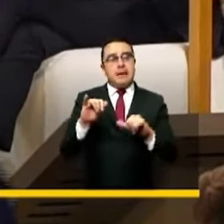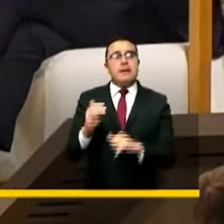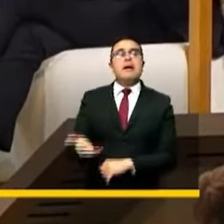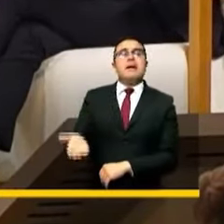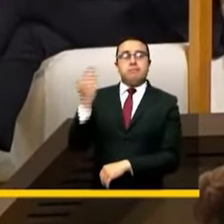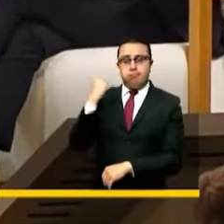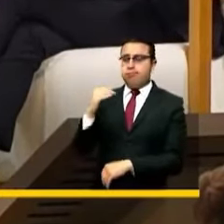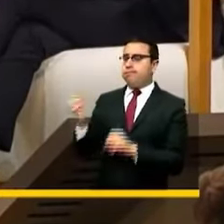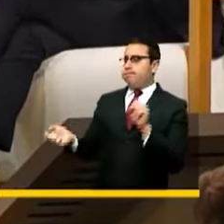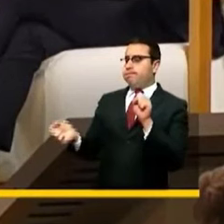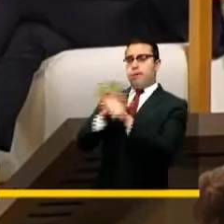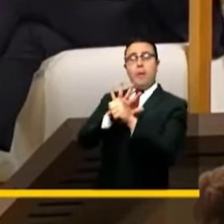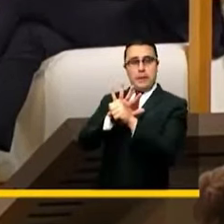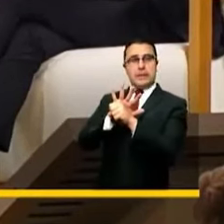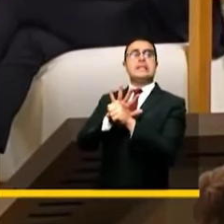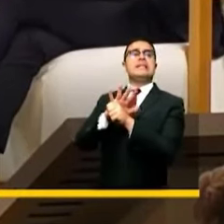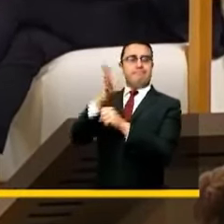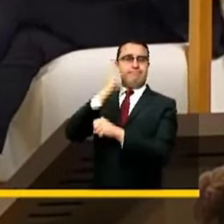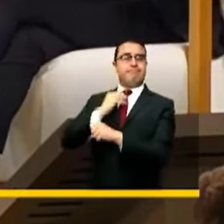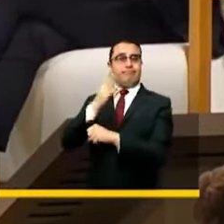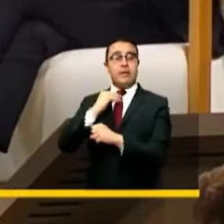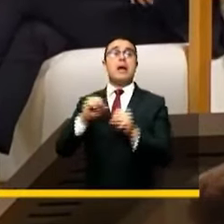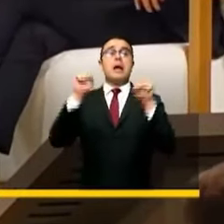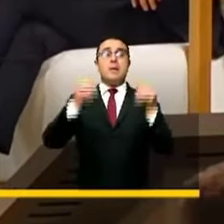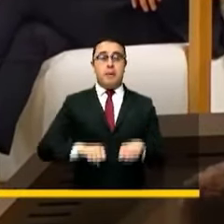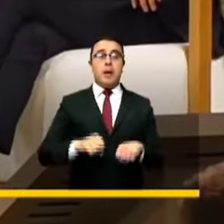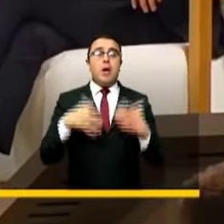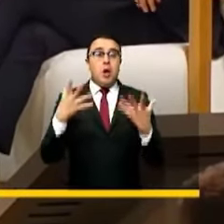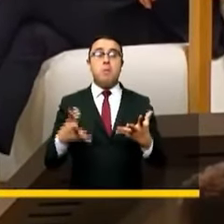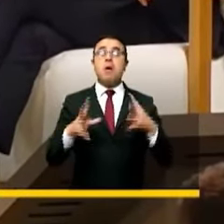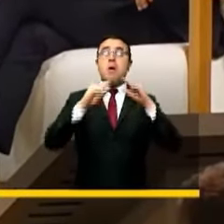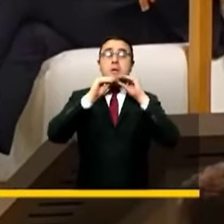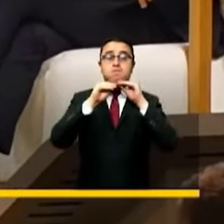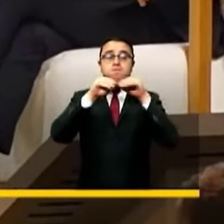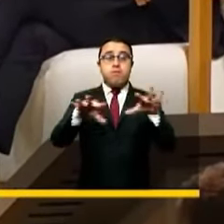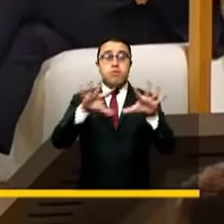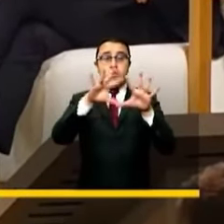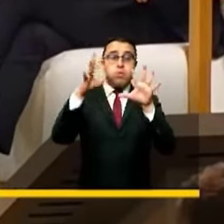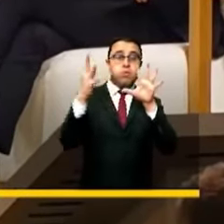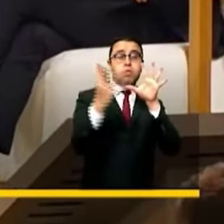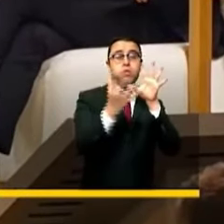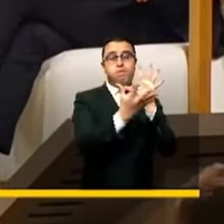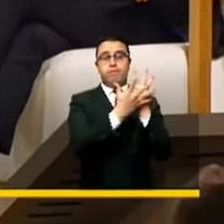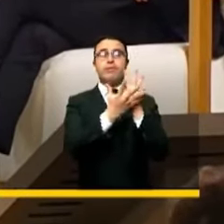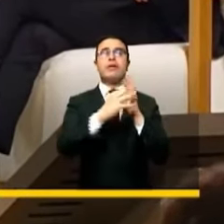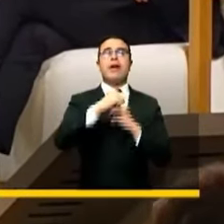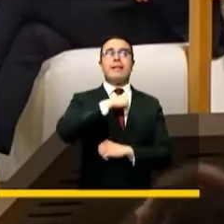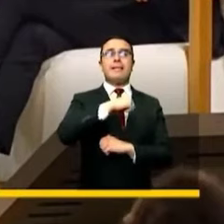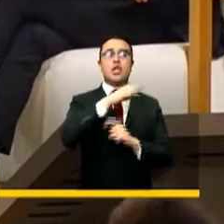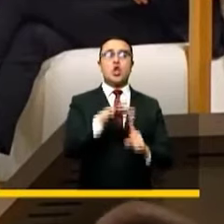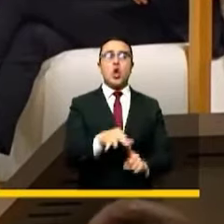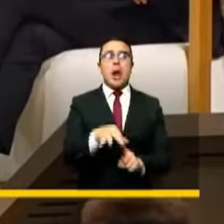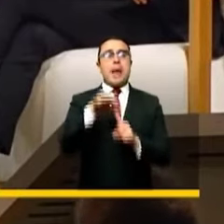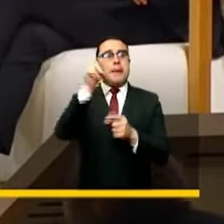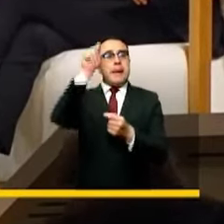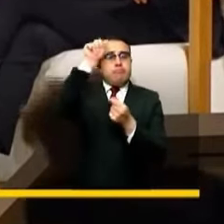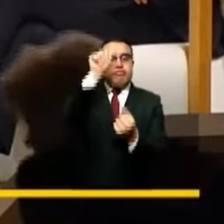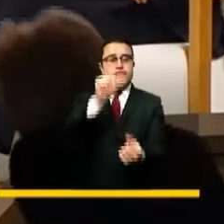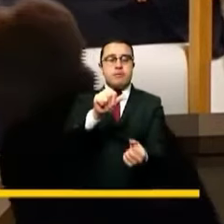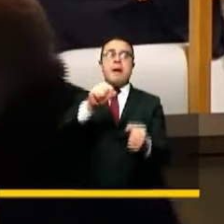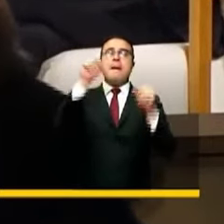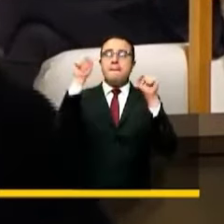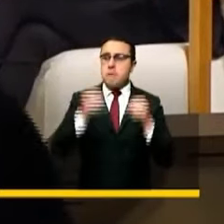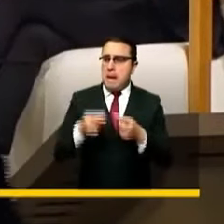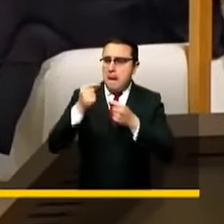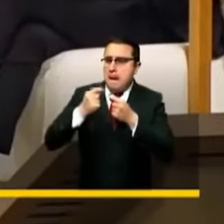el COVID. Es que se pueda emitir de manera universal derechos especiales de giro